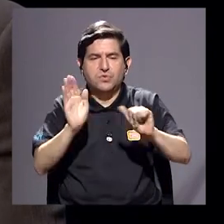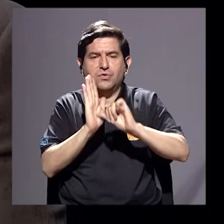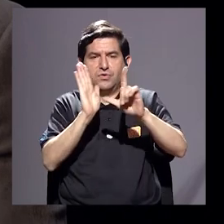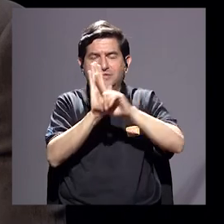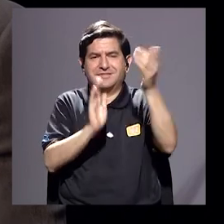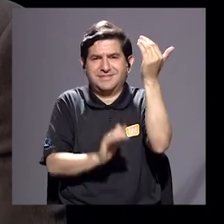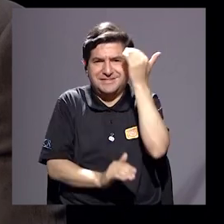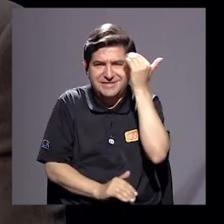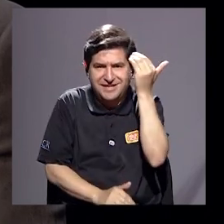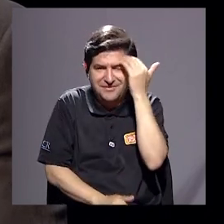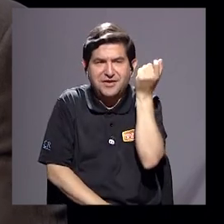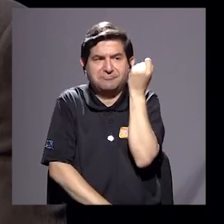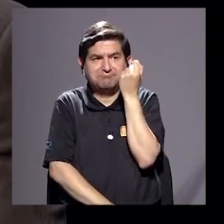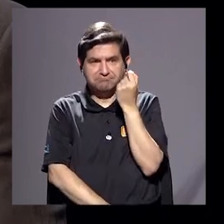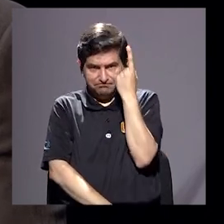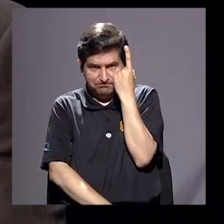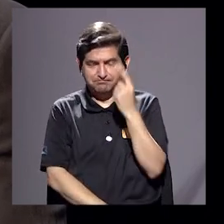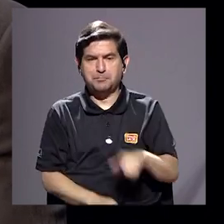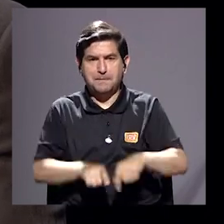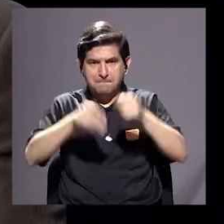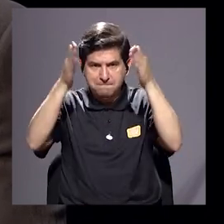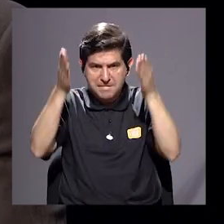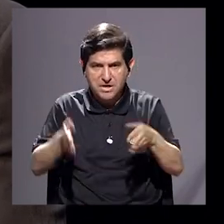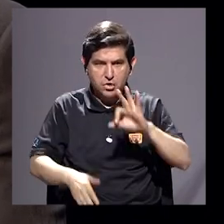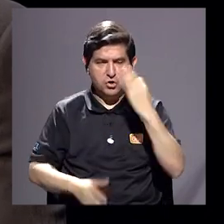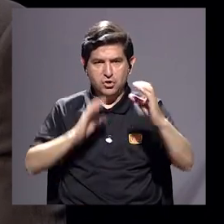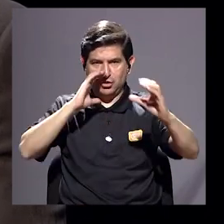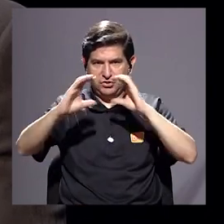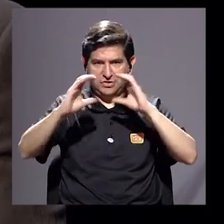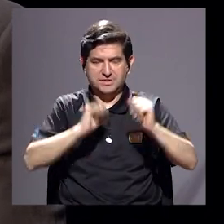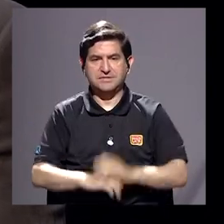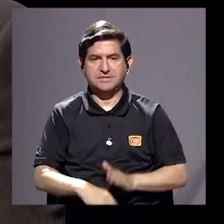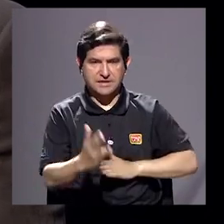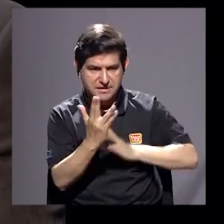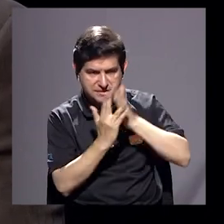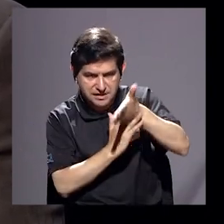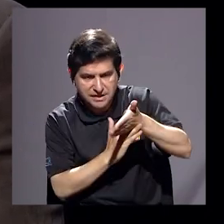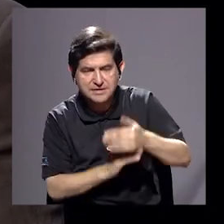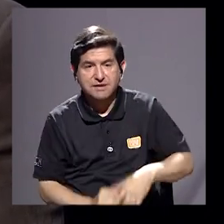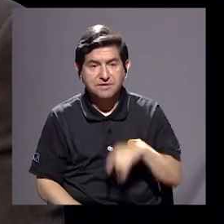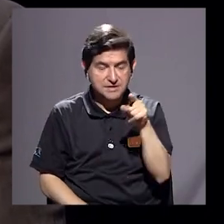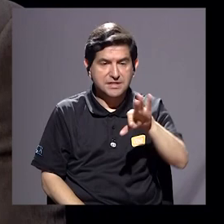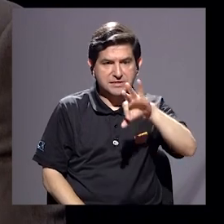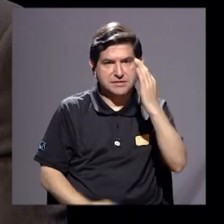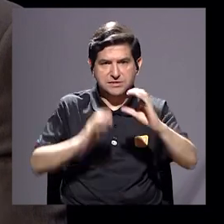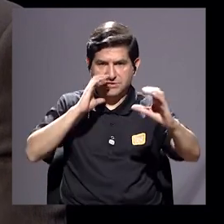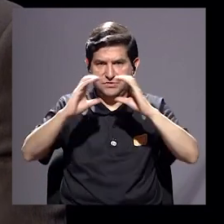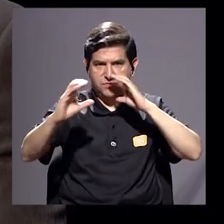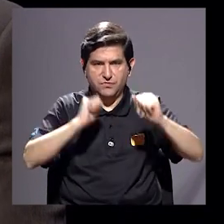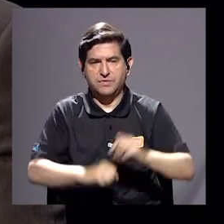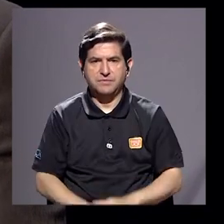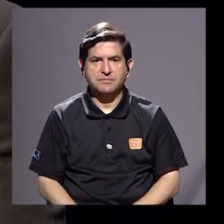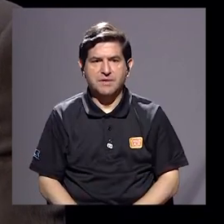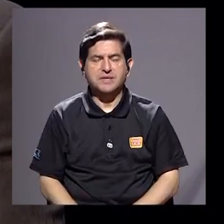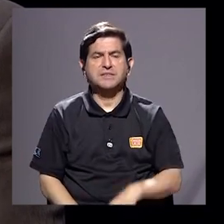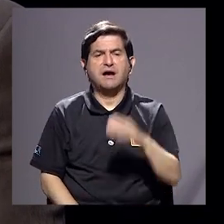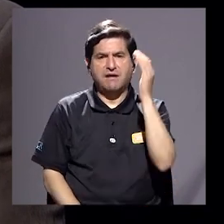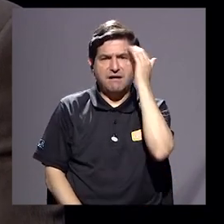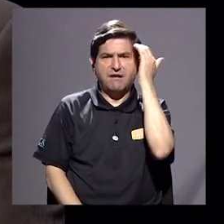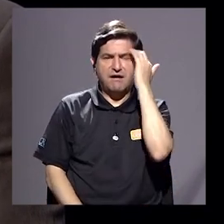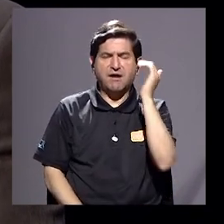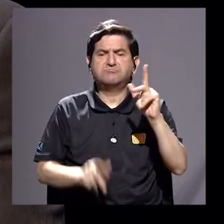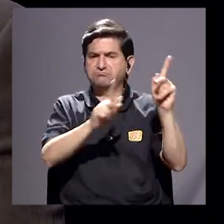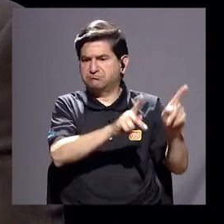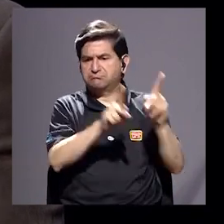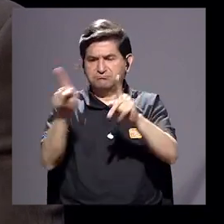porque sabemos y comprendemos que los periodistas de medios de comunicación por medio de sus medios de comunicación van a darle a conocer a la